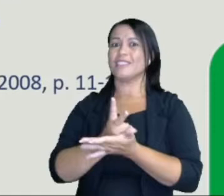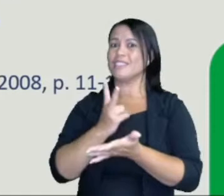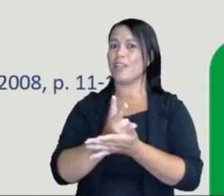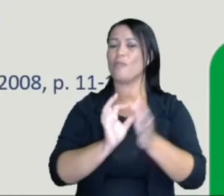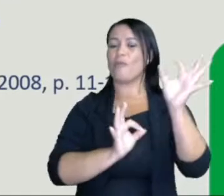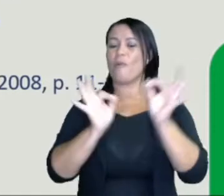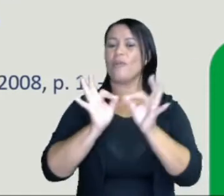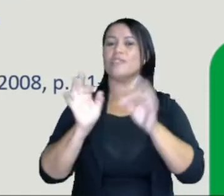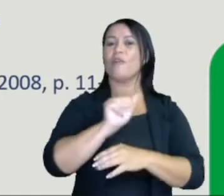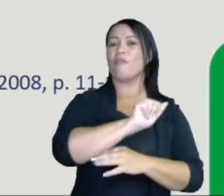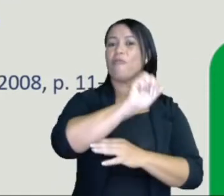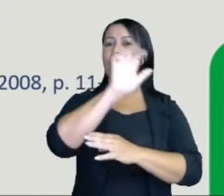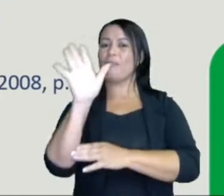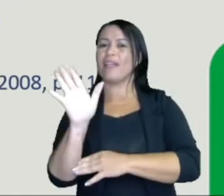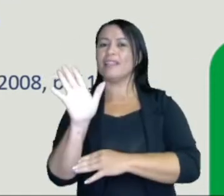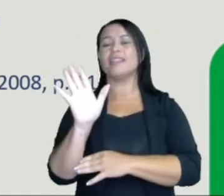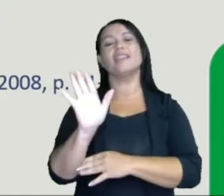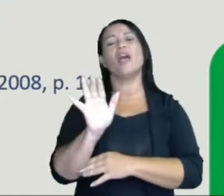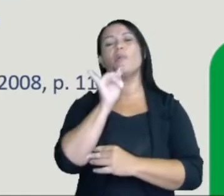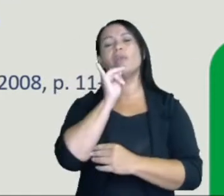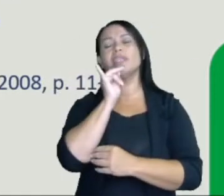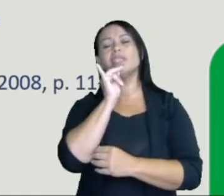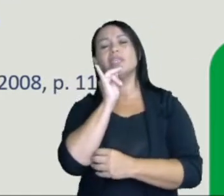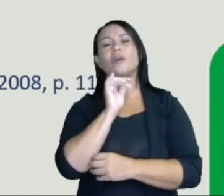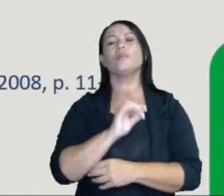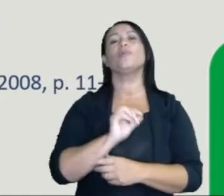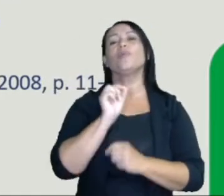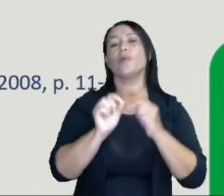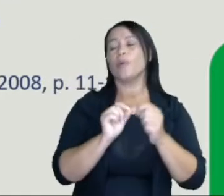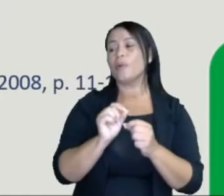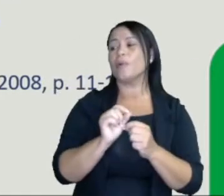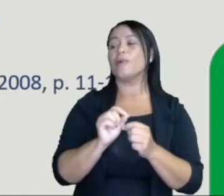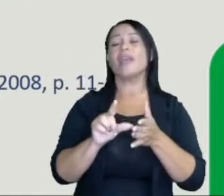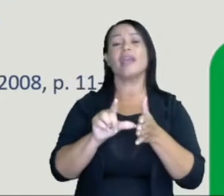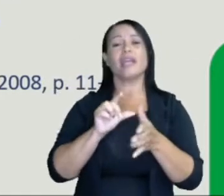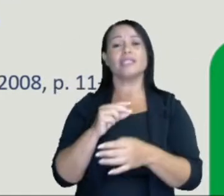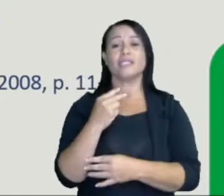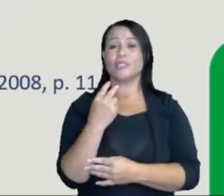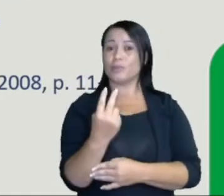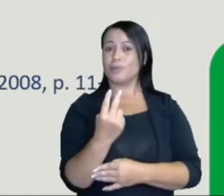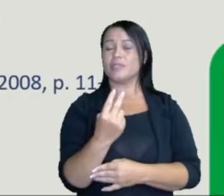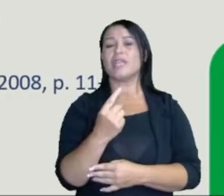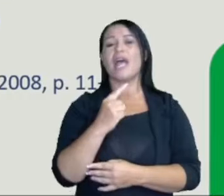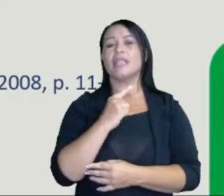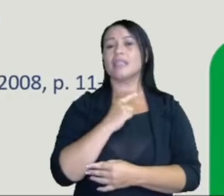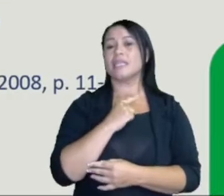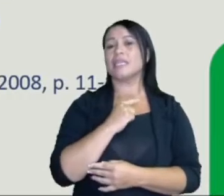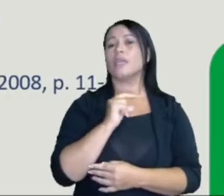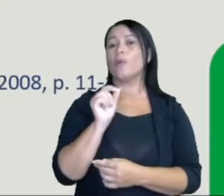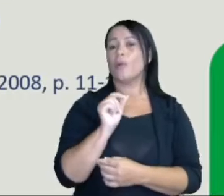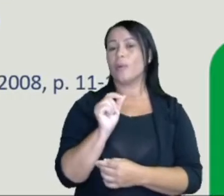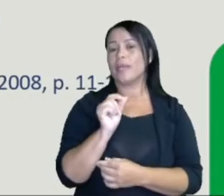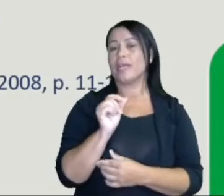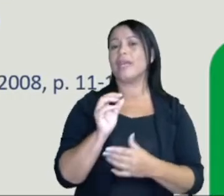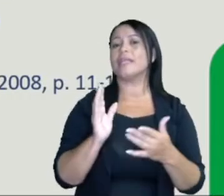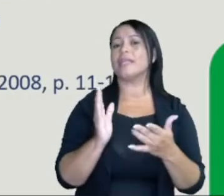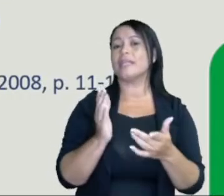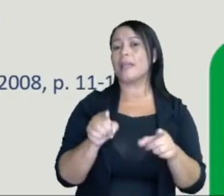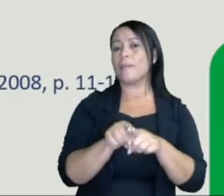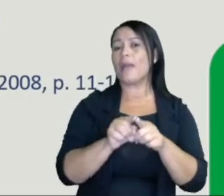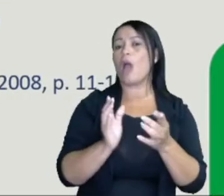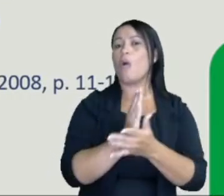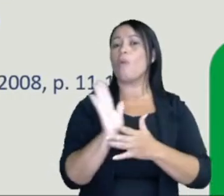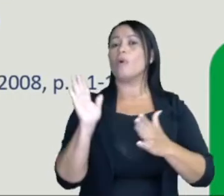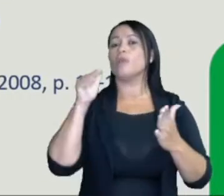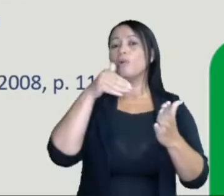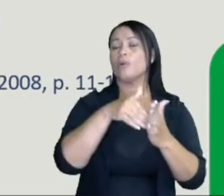orden alfabético. El 1, por ejemplo, iba antes del 2, aunque la U era una de las últimas letras